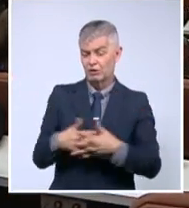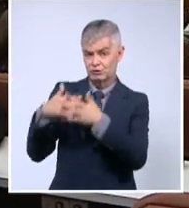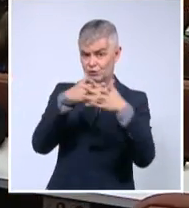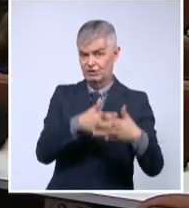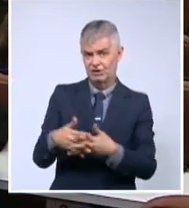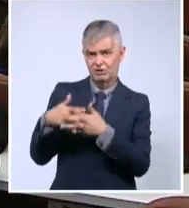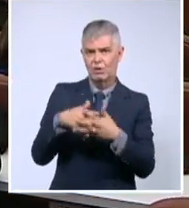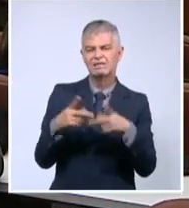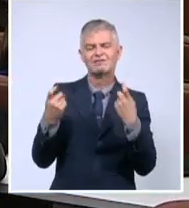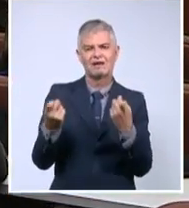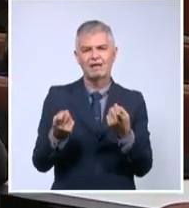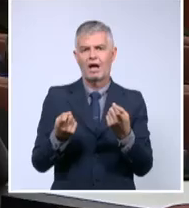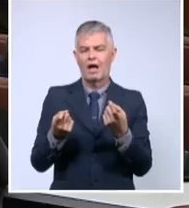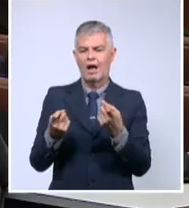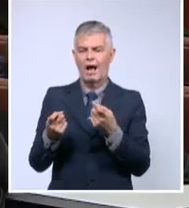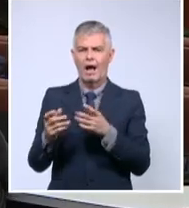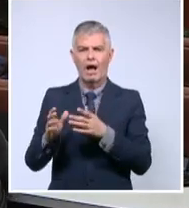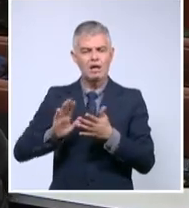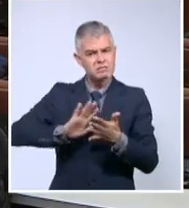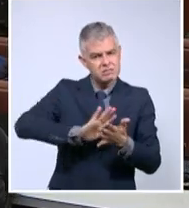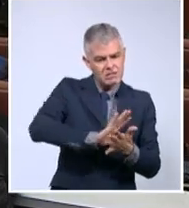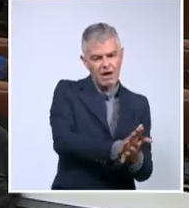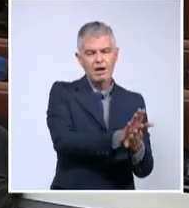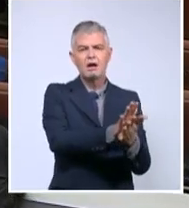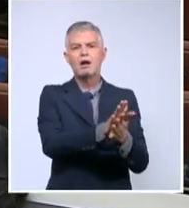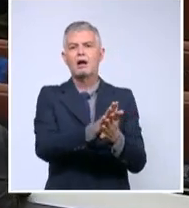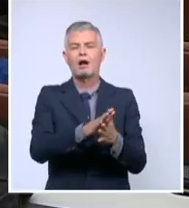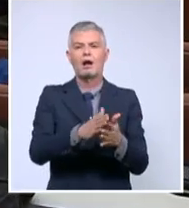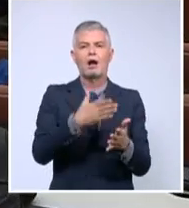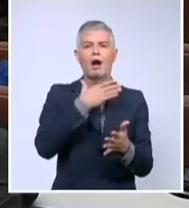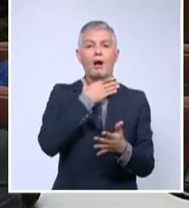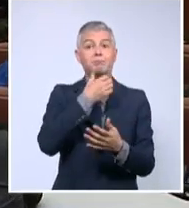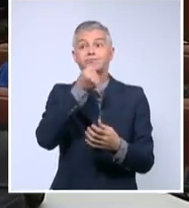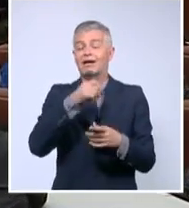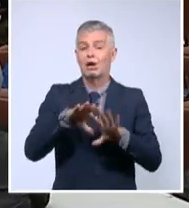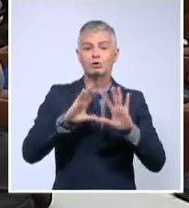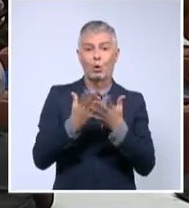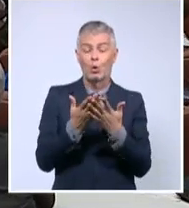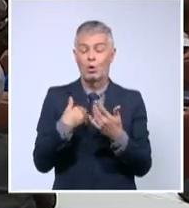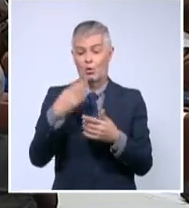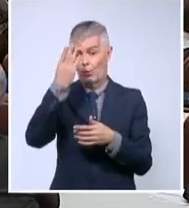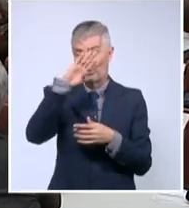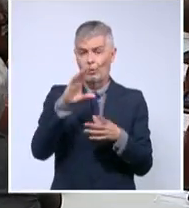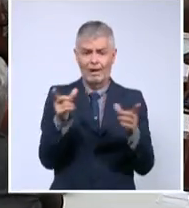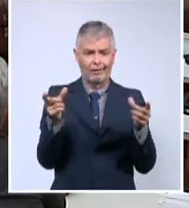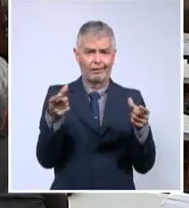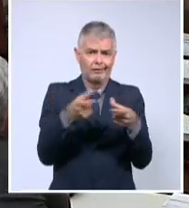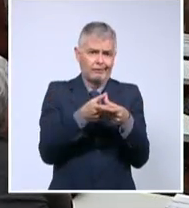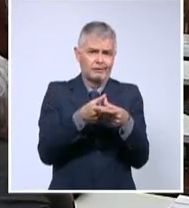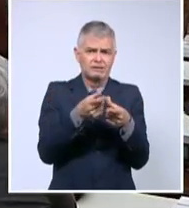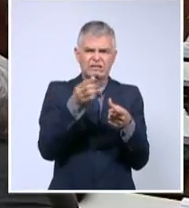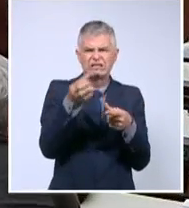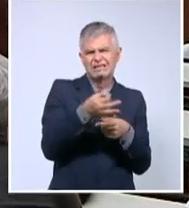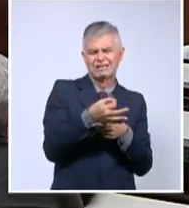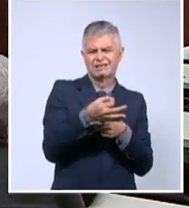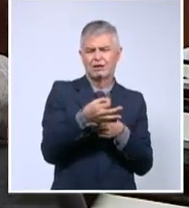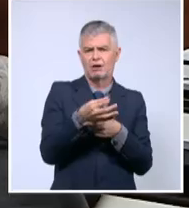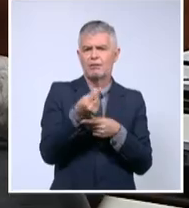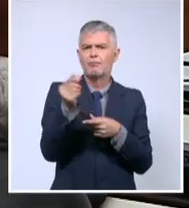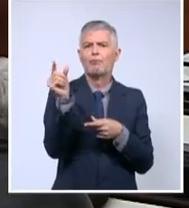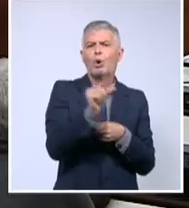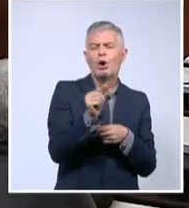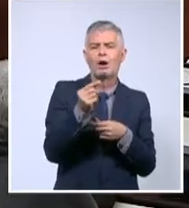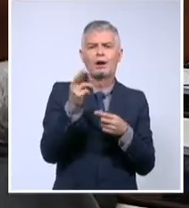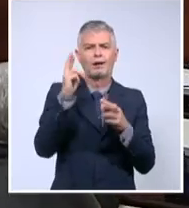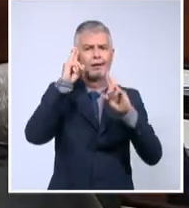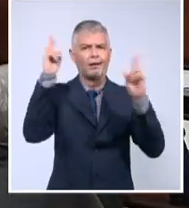para someter durante 60 años a la asfixia económica a una nación relativamente pequeña y de escasas riquezas